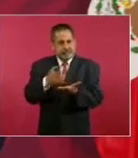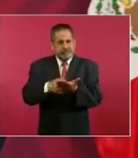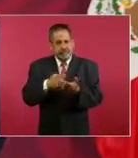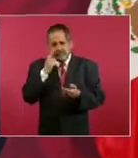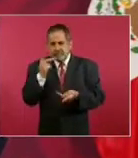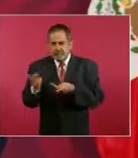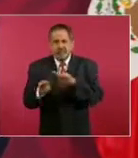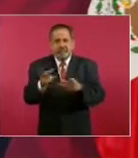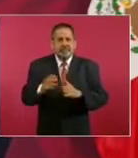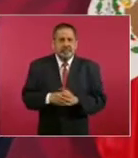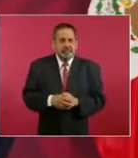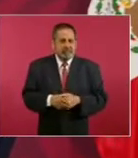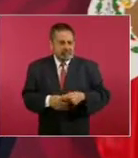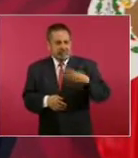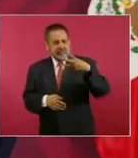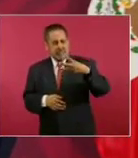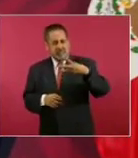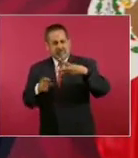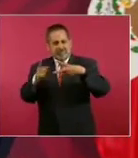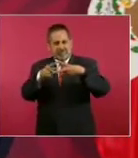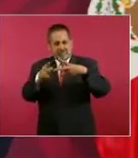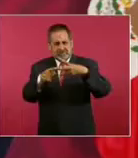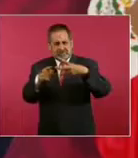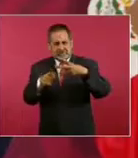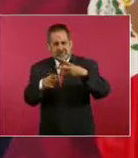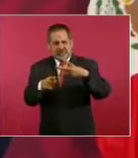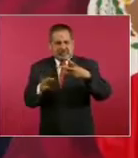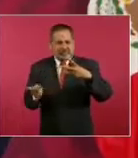de las tres preguntas.